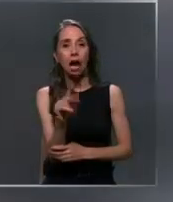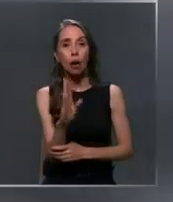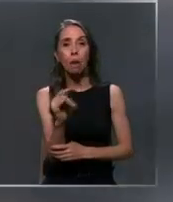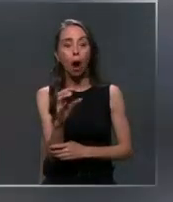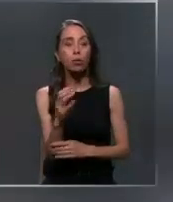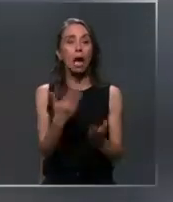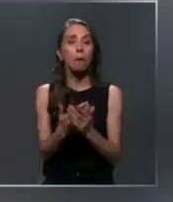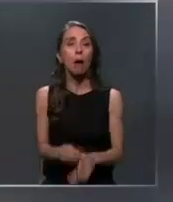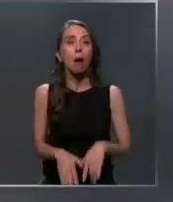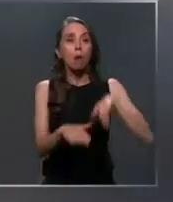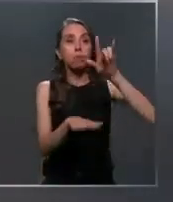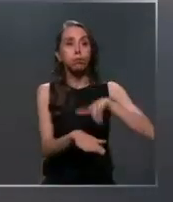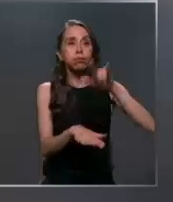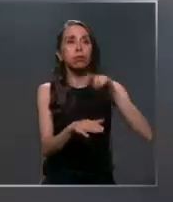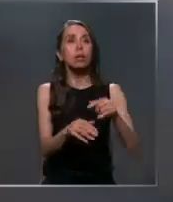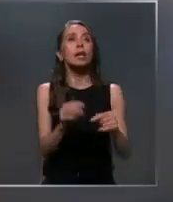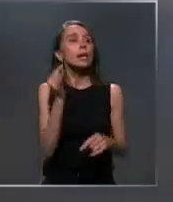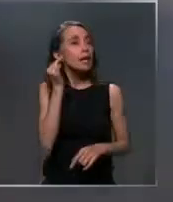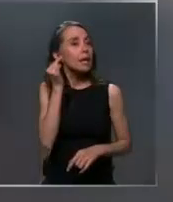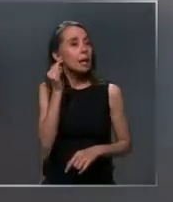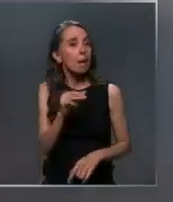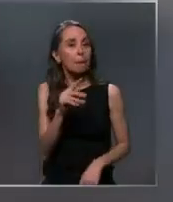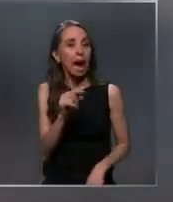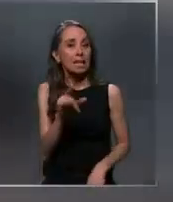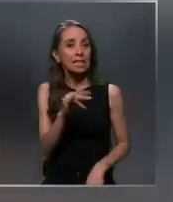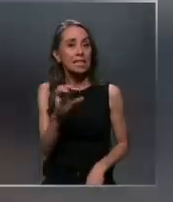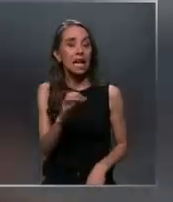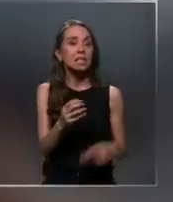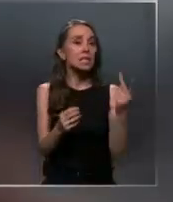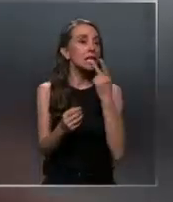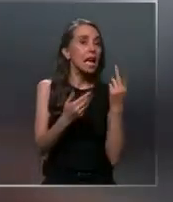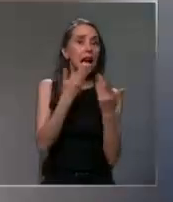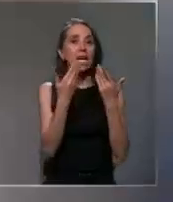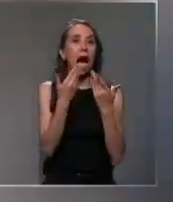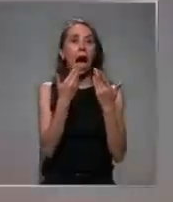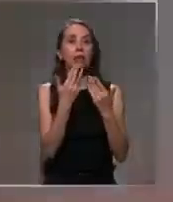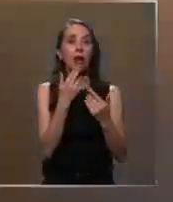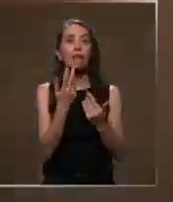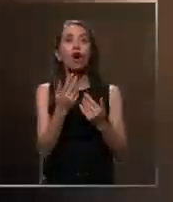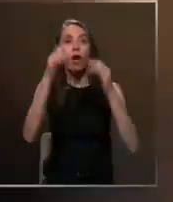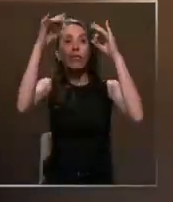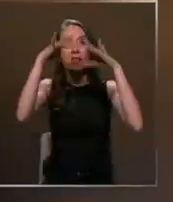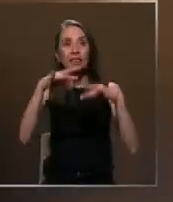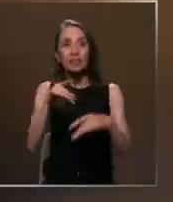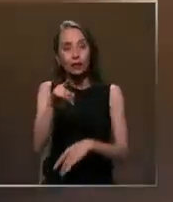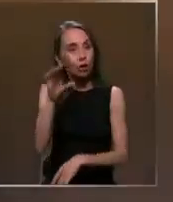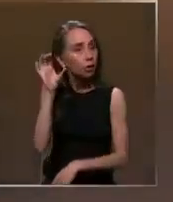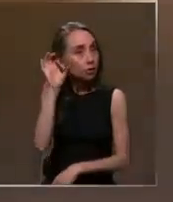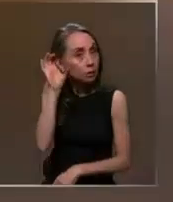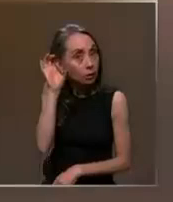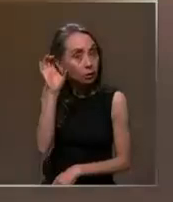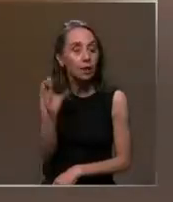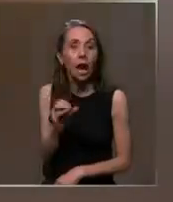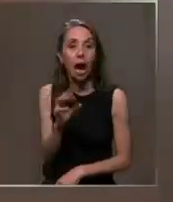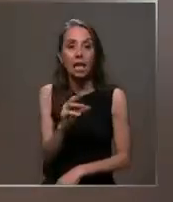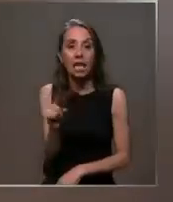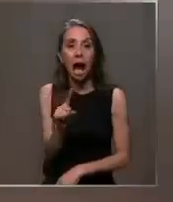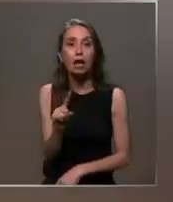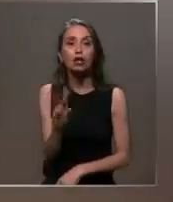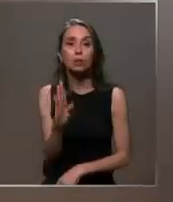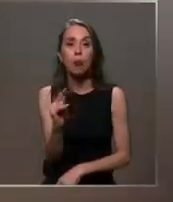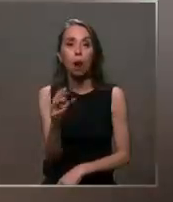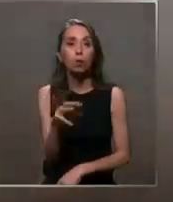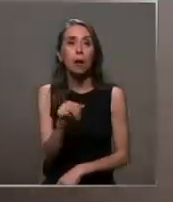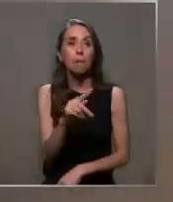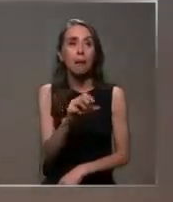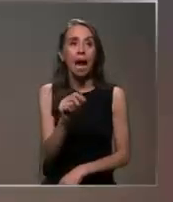contigo. Tal vez esto lo hizo el destino. ¿Qué le parecería escuchar a Carlos Baute y Marta Sánchez cantando